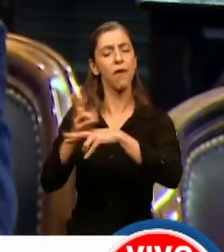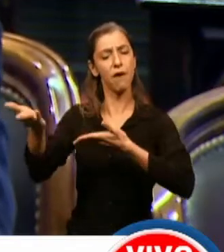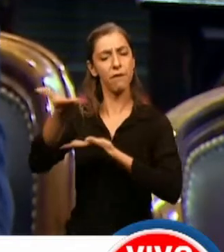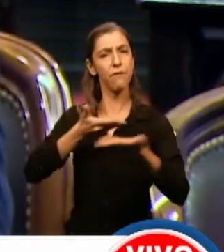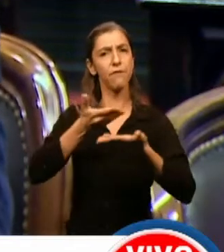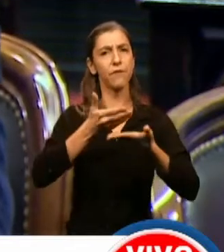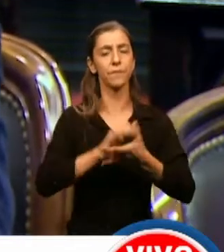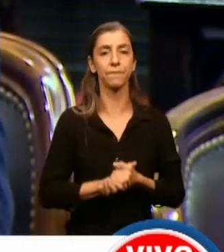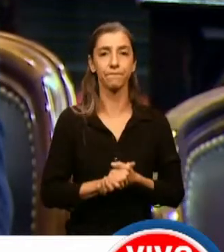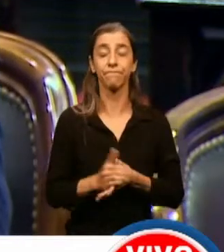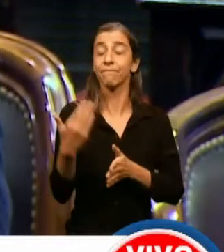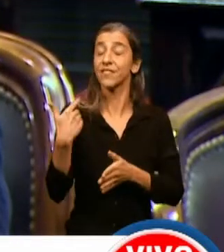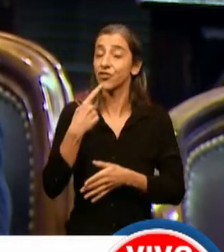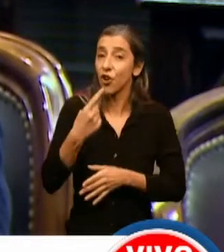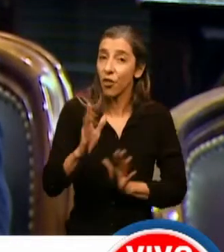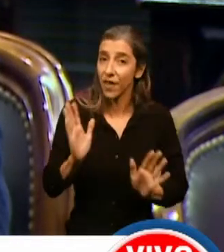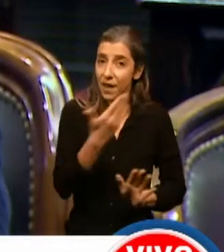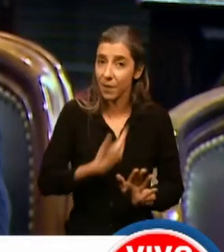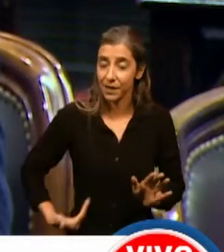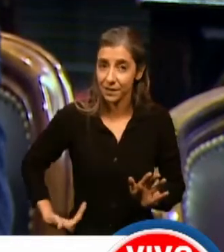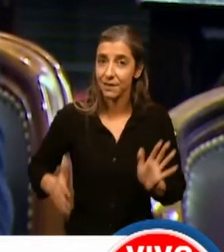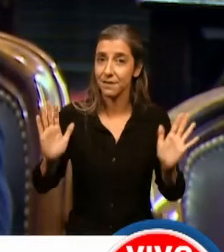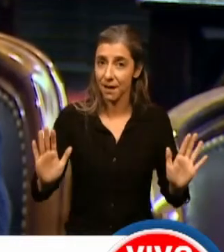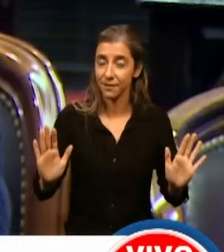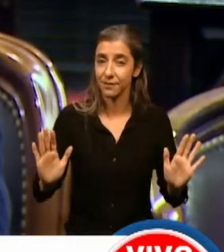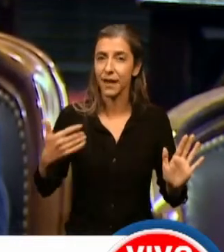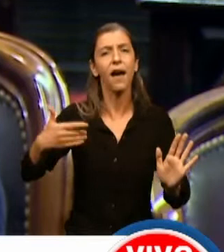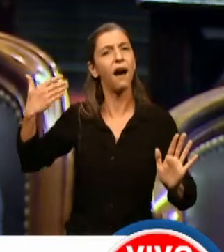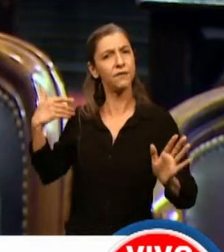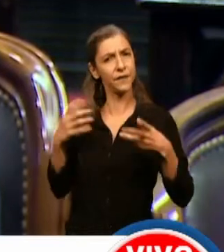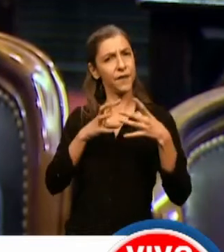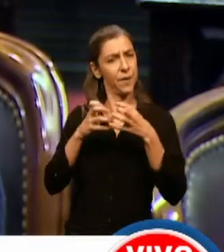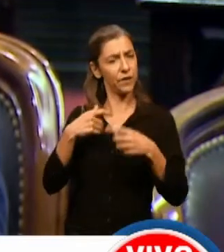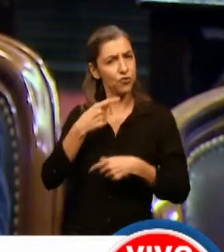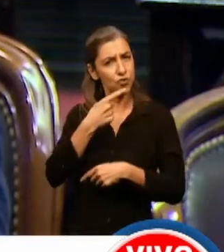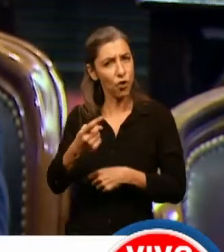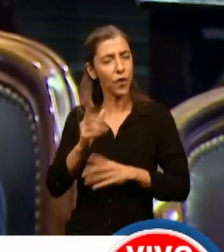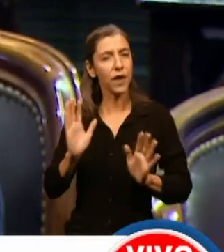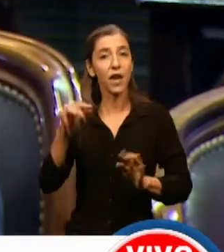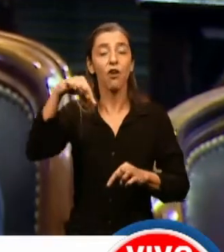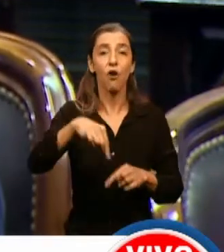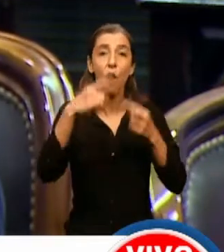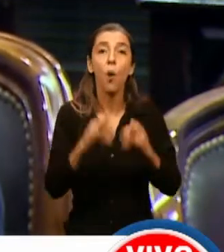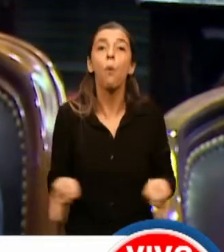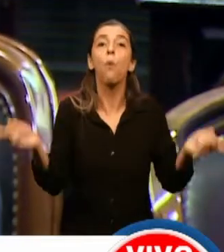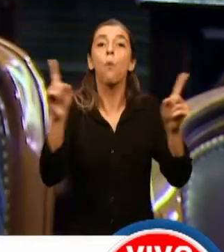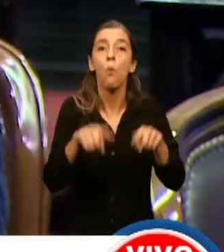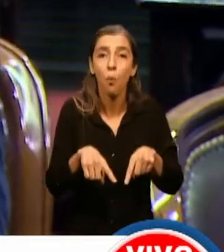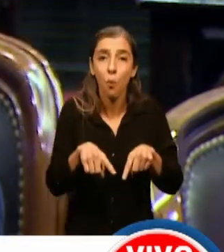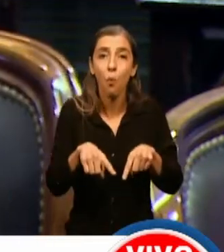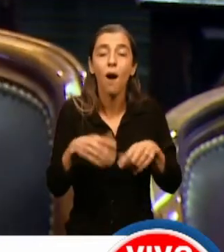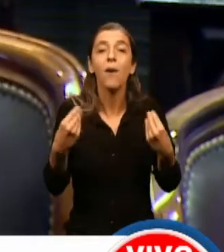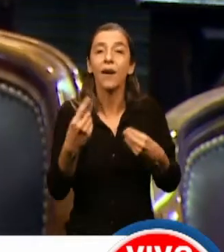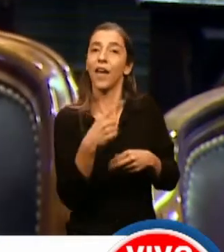Como dije, presidente, en un anterior debate, hoy volvemos a contar con